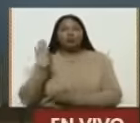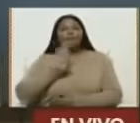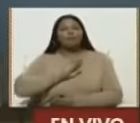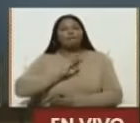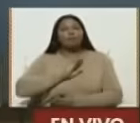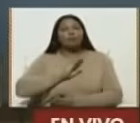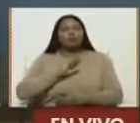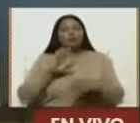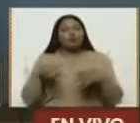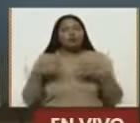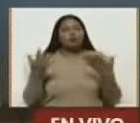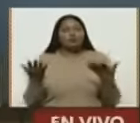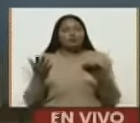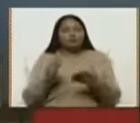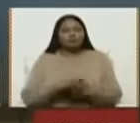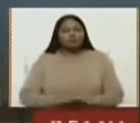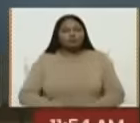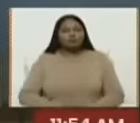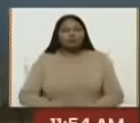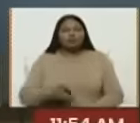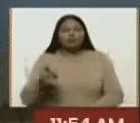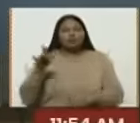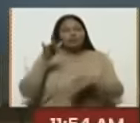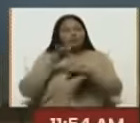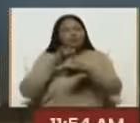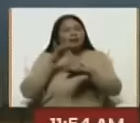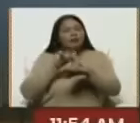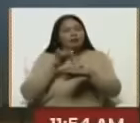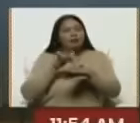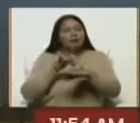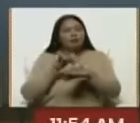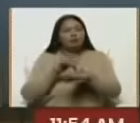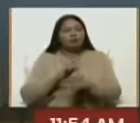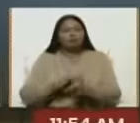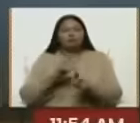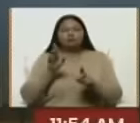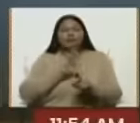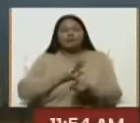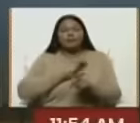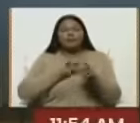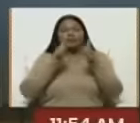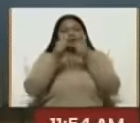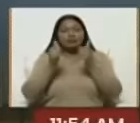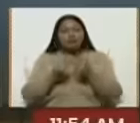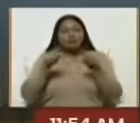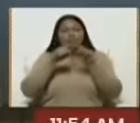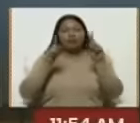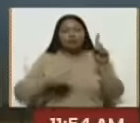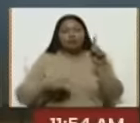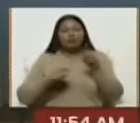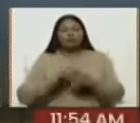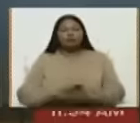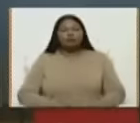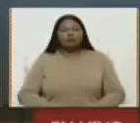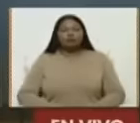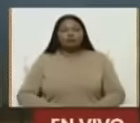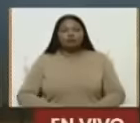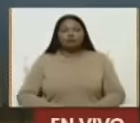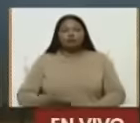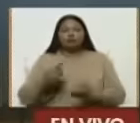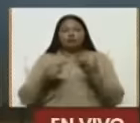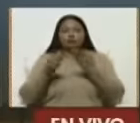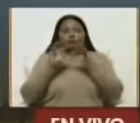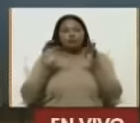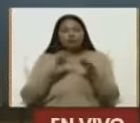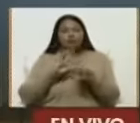pertenecientes, y esto es muy grave, a Corpolec. es decir, material